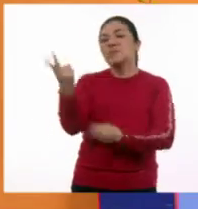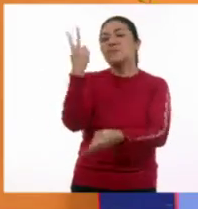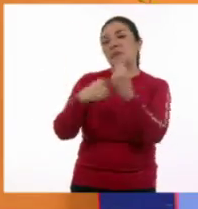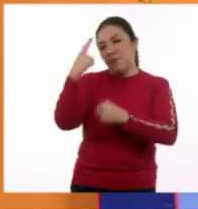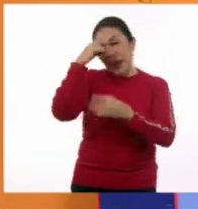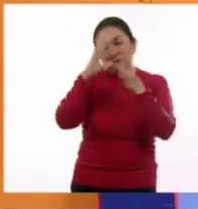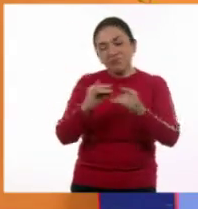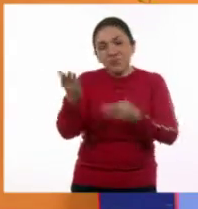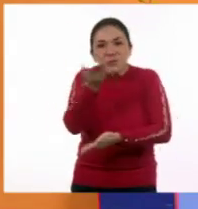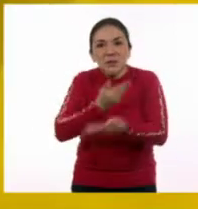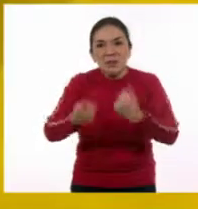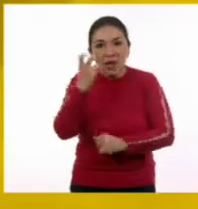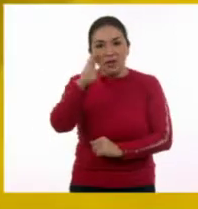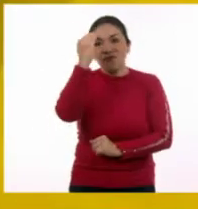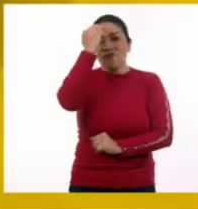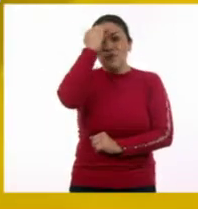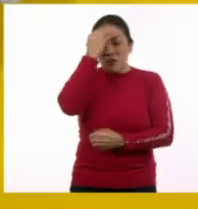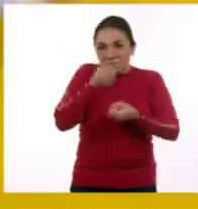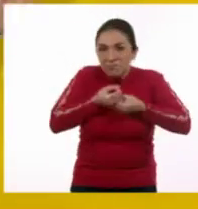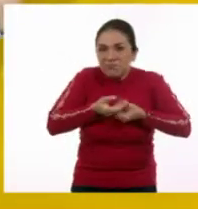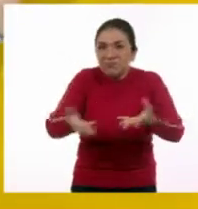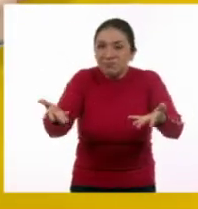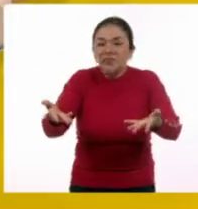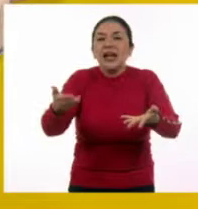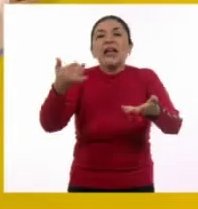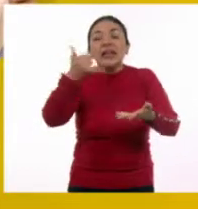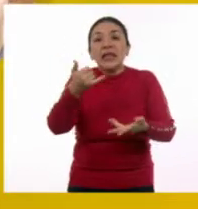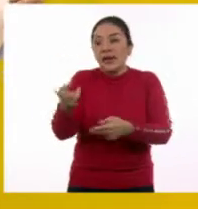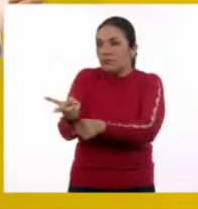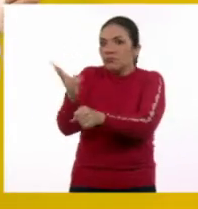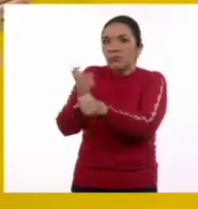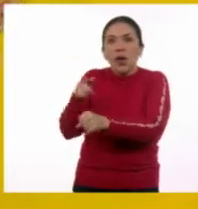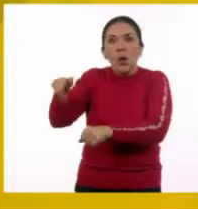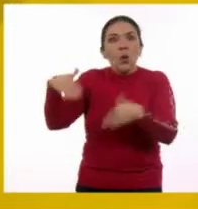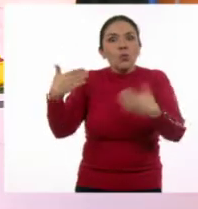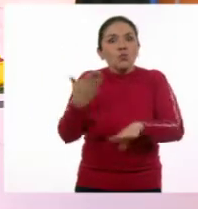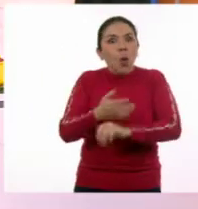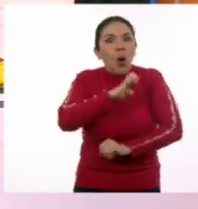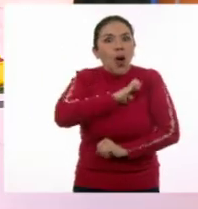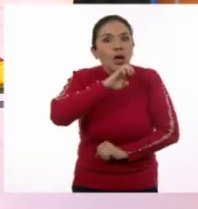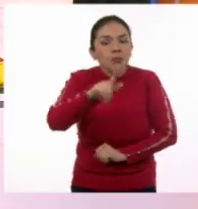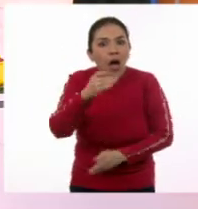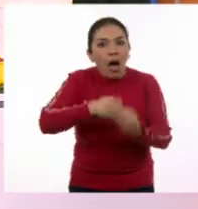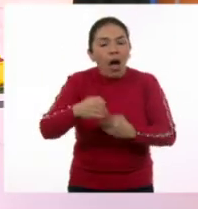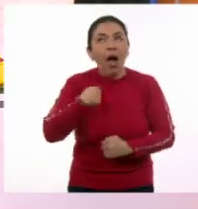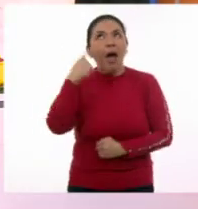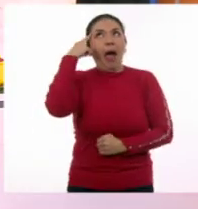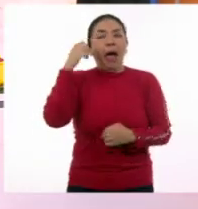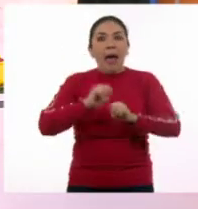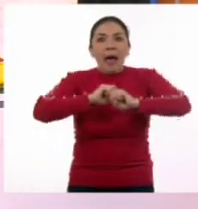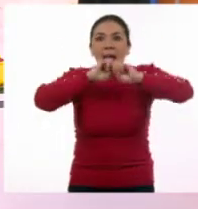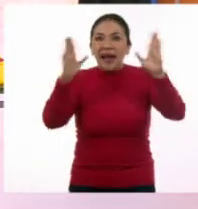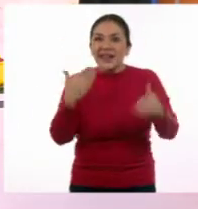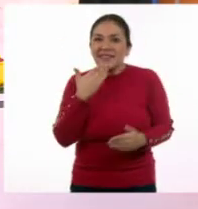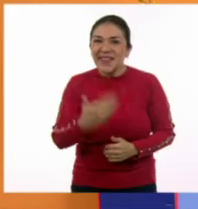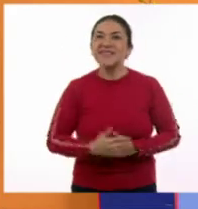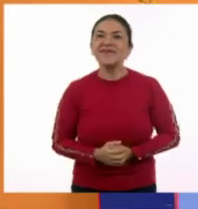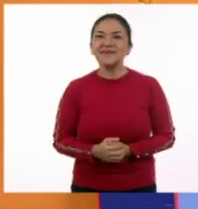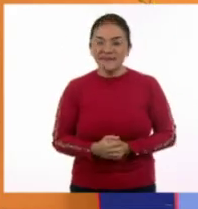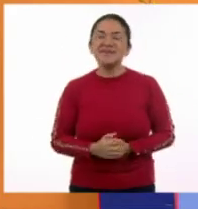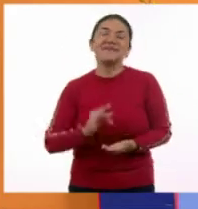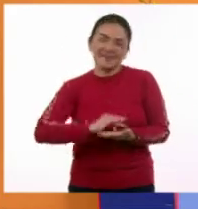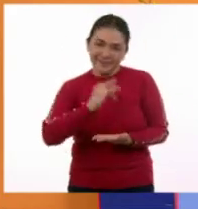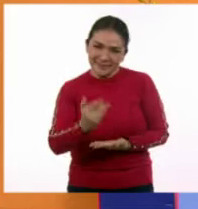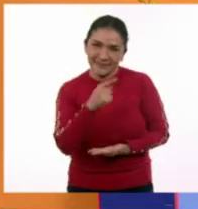gracias a ti compartirnos tu conocimiento y por traer a este invitado tan especial que ahora sí nos dejó todo mucho más claro muchísimo más claro